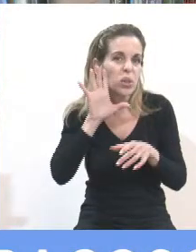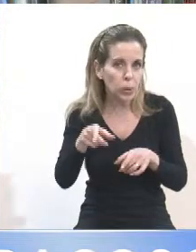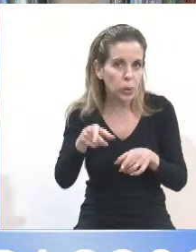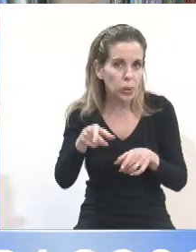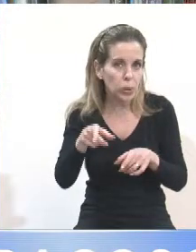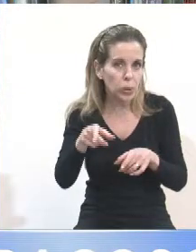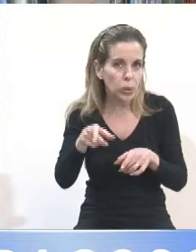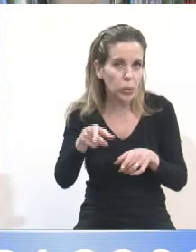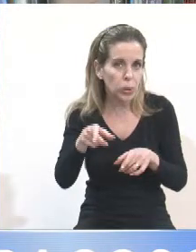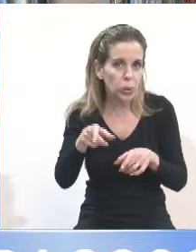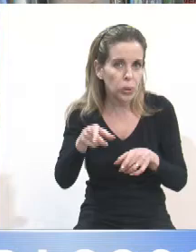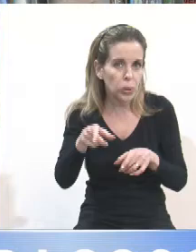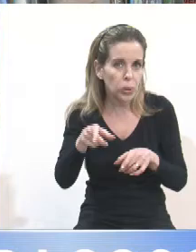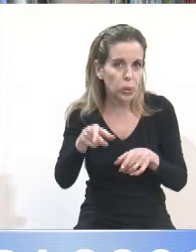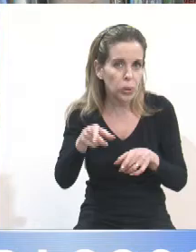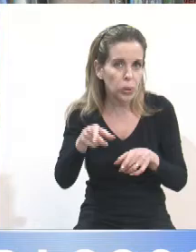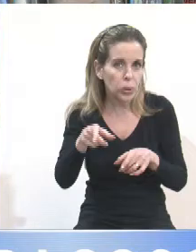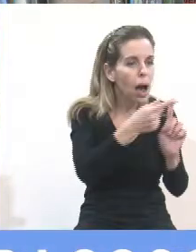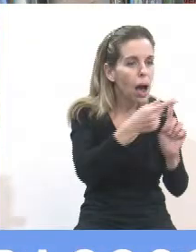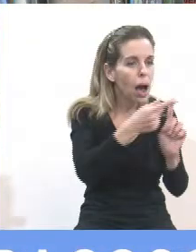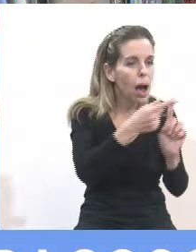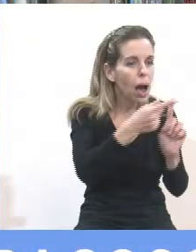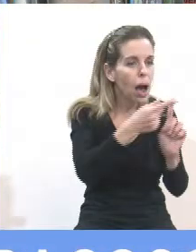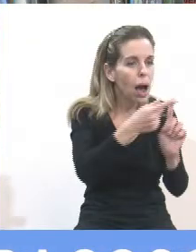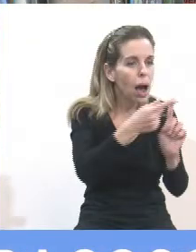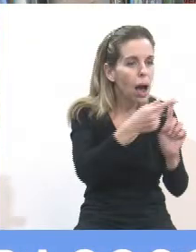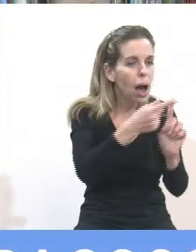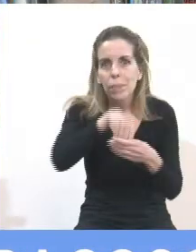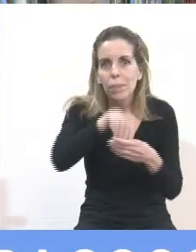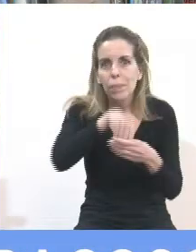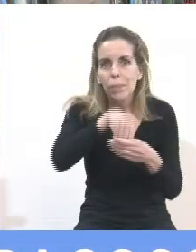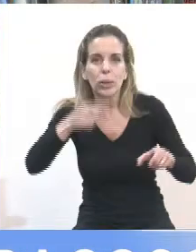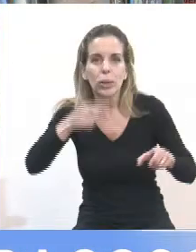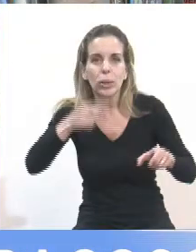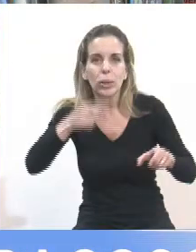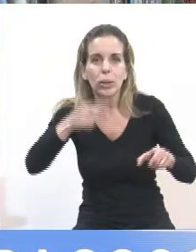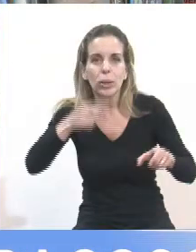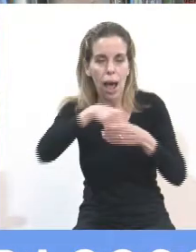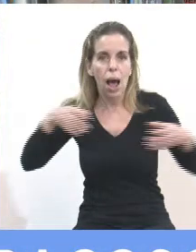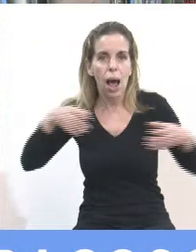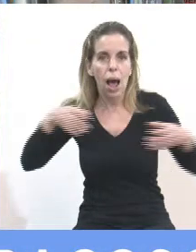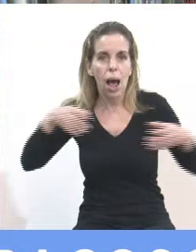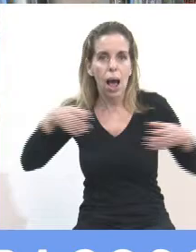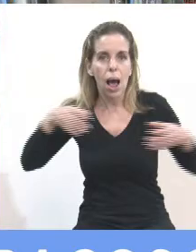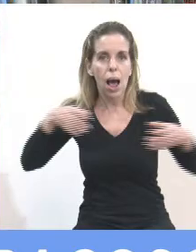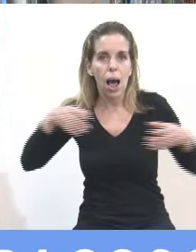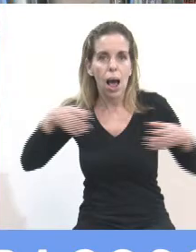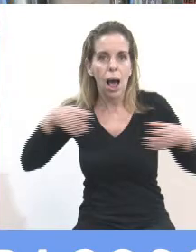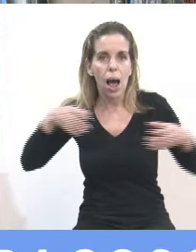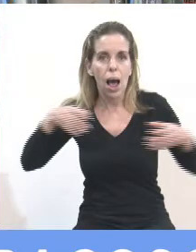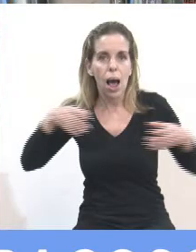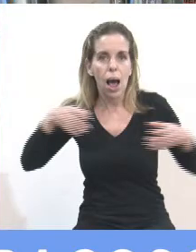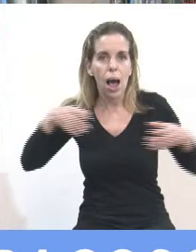de los entrevistados fueron agregados por desconocidos a grupos de WhatsApp sin su